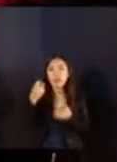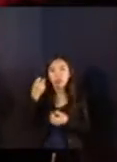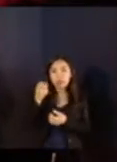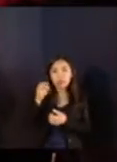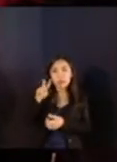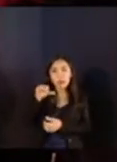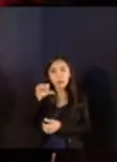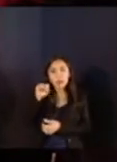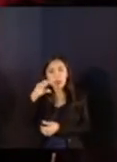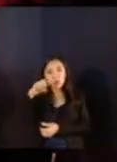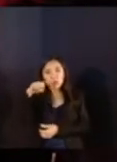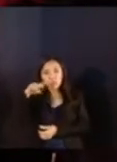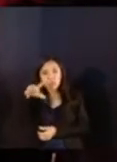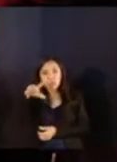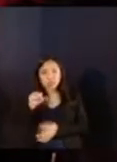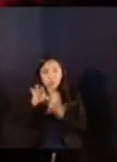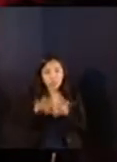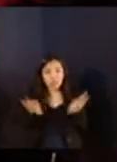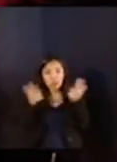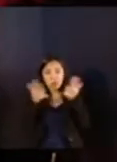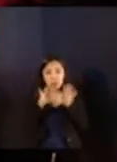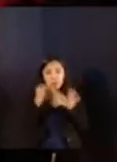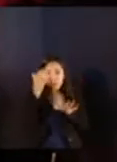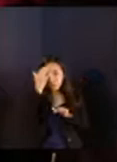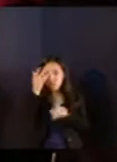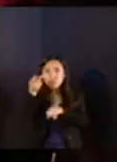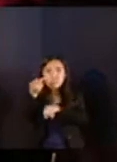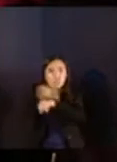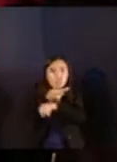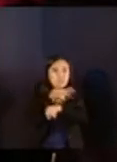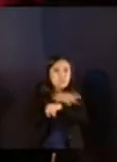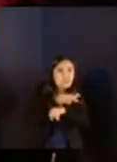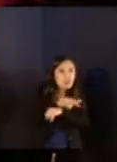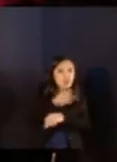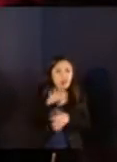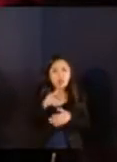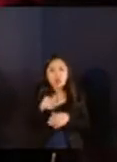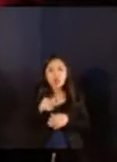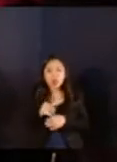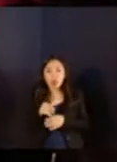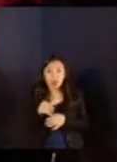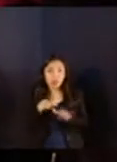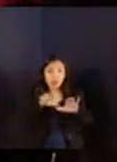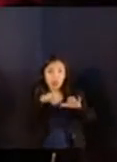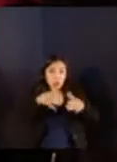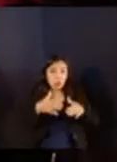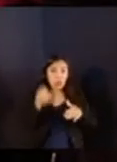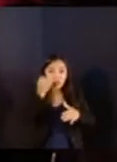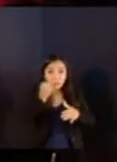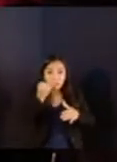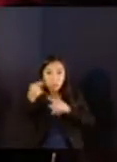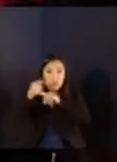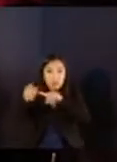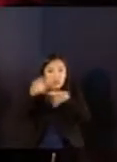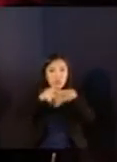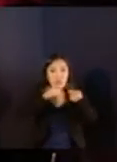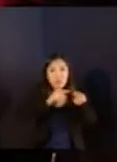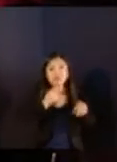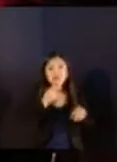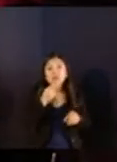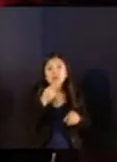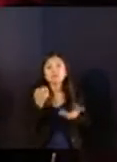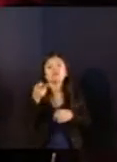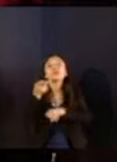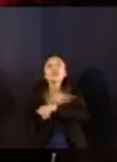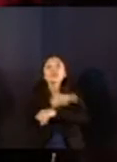importante, esencial tomar en cuenta lo que pasa con la realidad lingüística de esos horizontes culturales. Y si da tiempo, nada más quiero preguntar ya